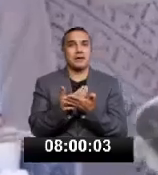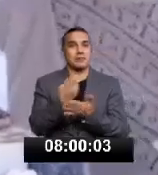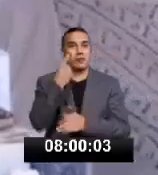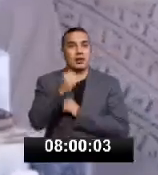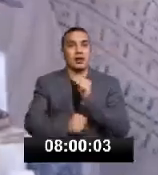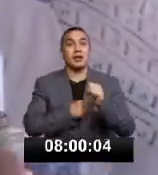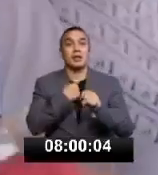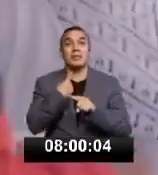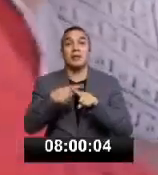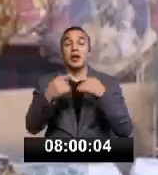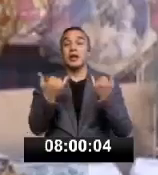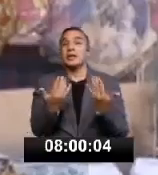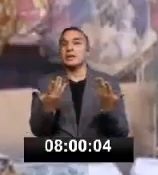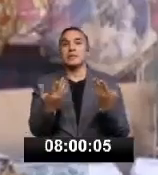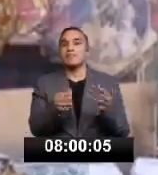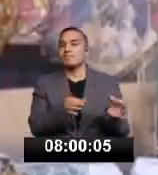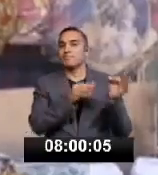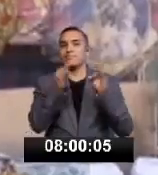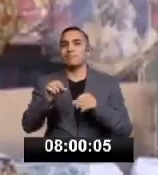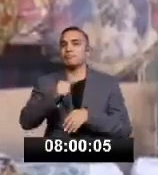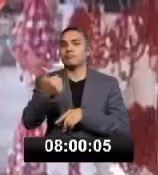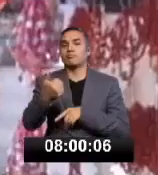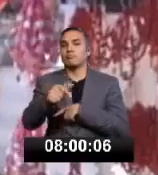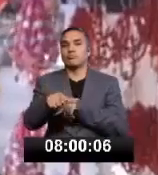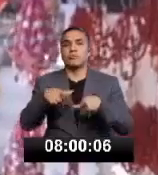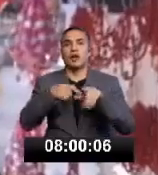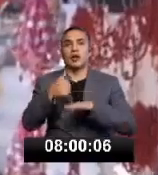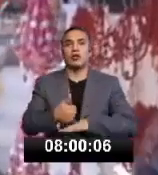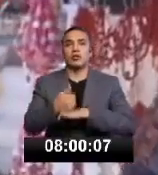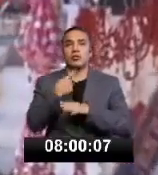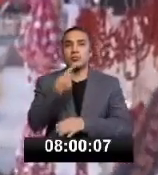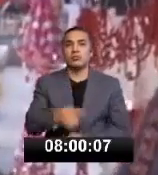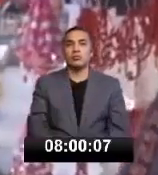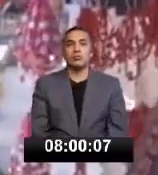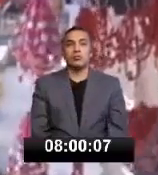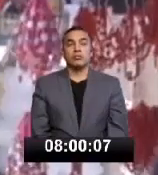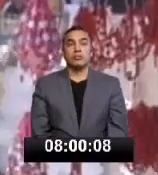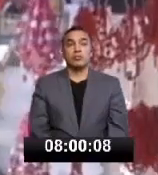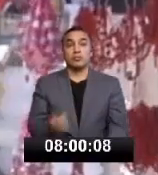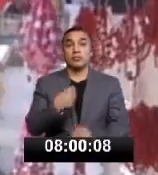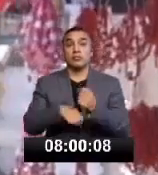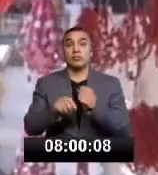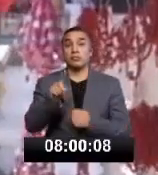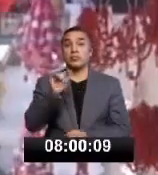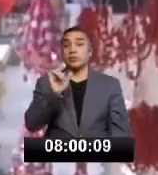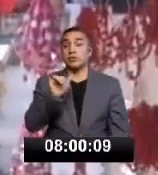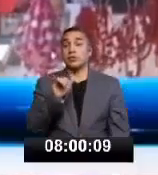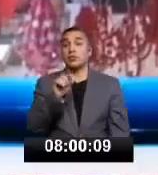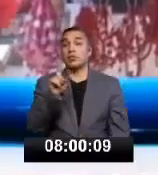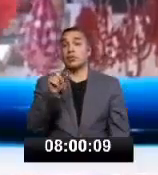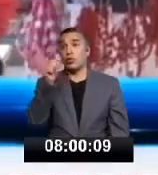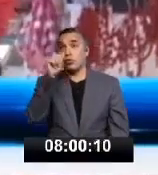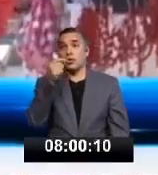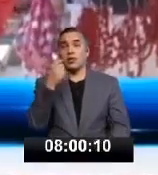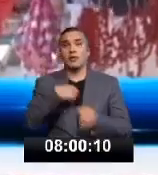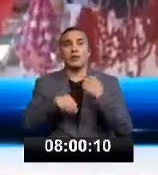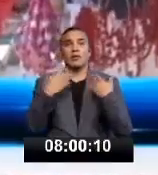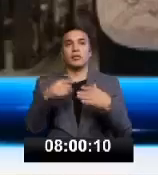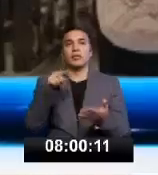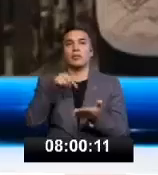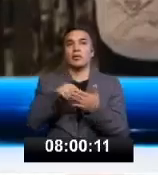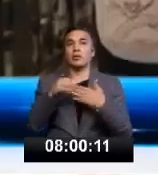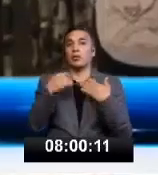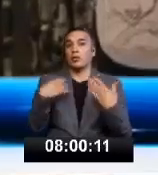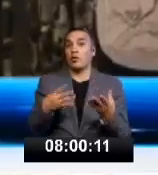año. Por esto serán reubicados por las autoridades. Que de 150 que se vende un sábado, un domingo, a vender $1,000